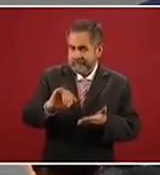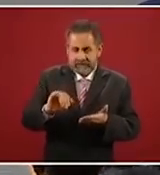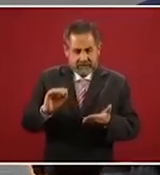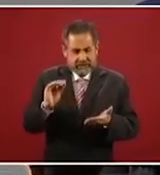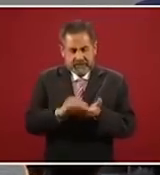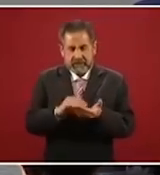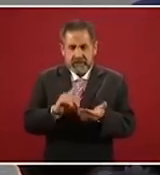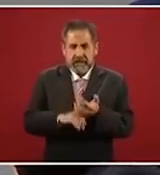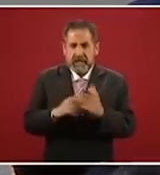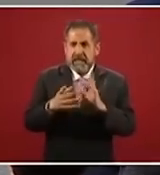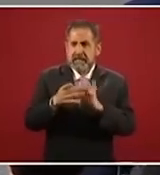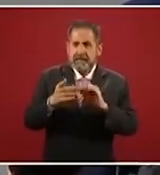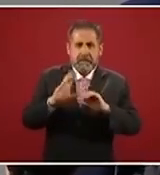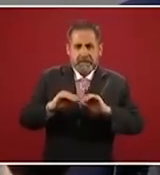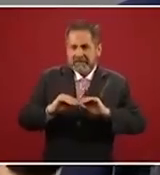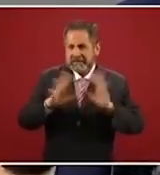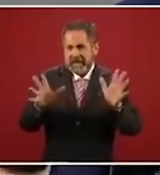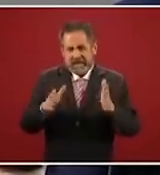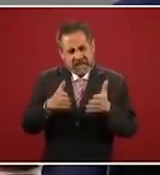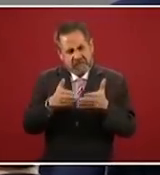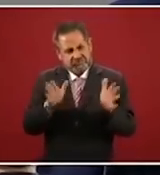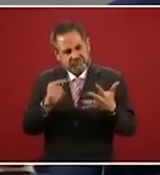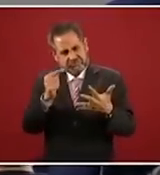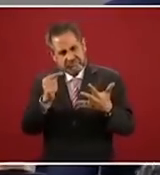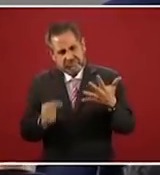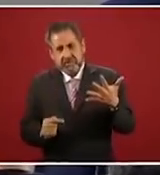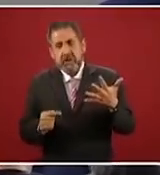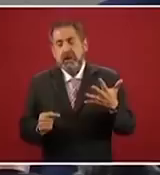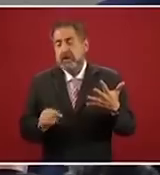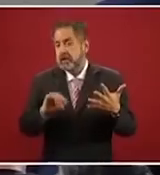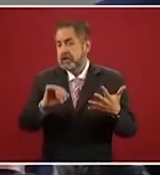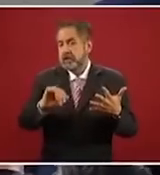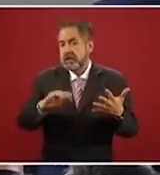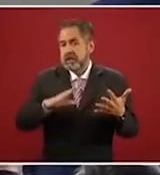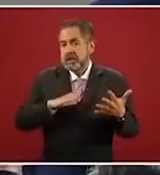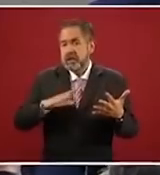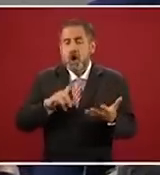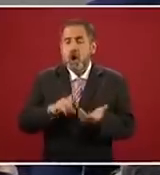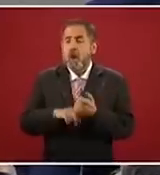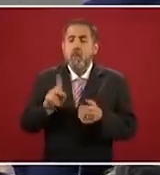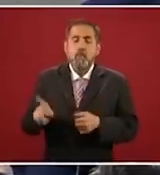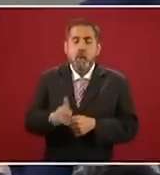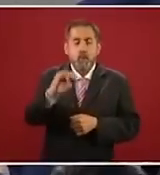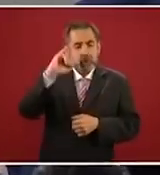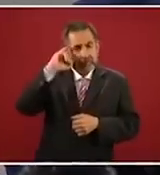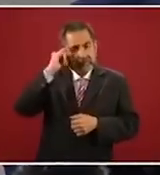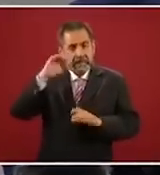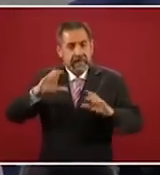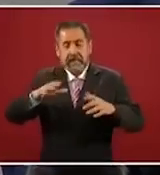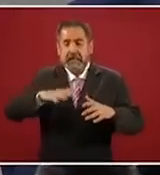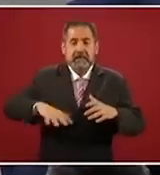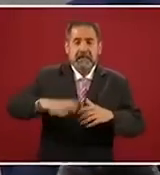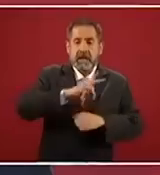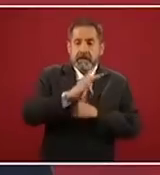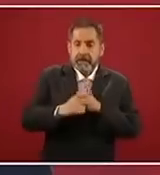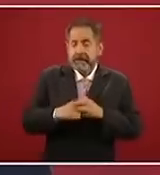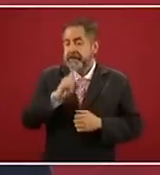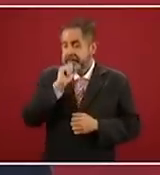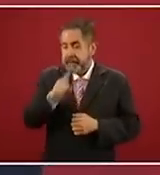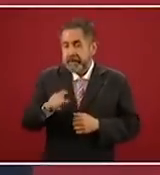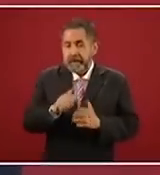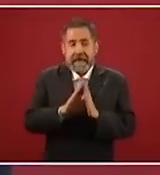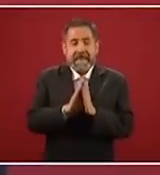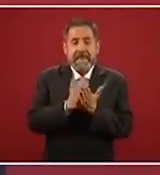una explicación amplia de todos los pueblos indígenas del país. Además, va a haber